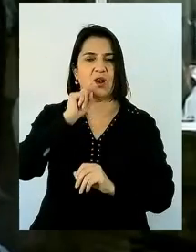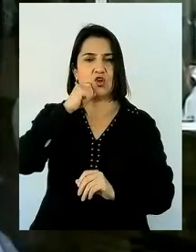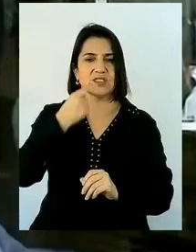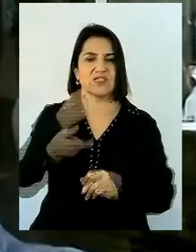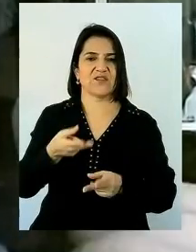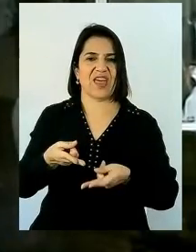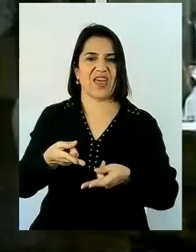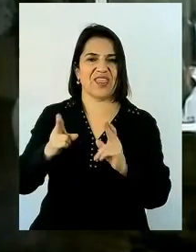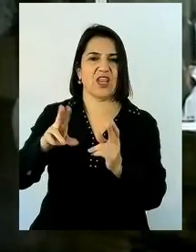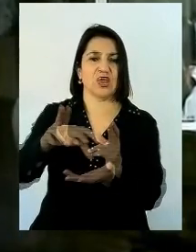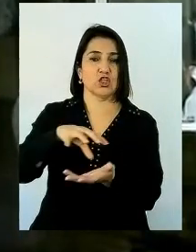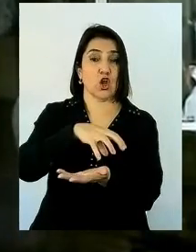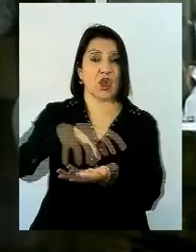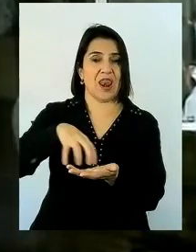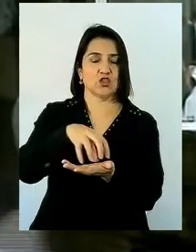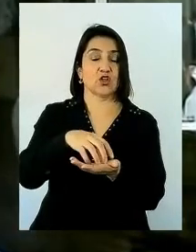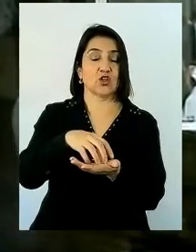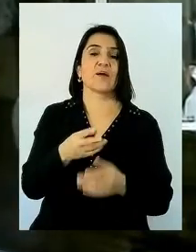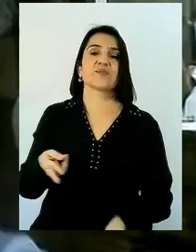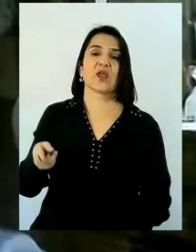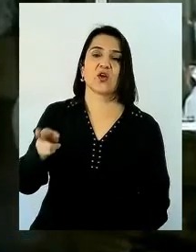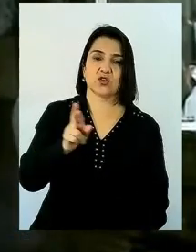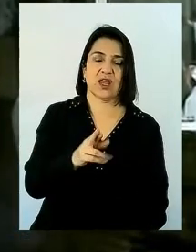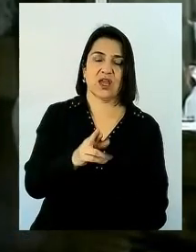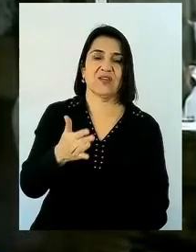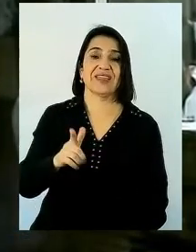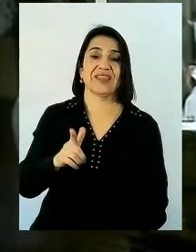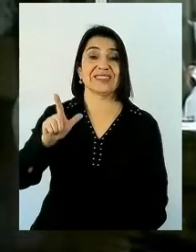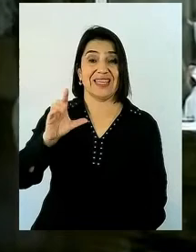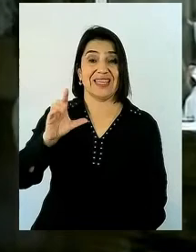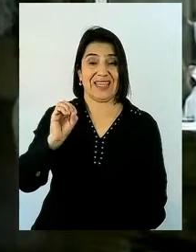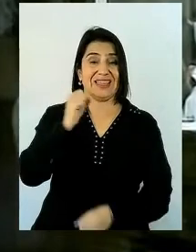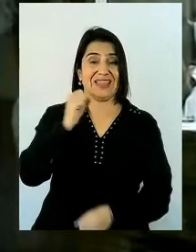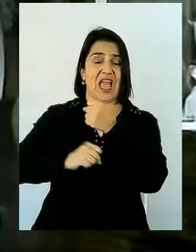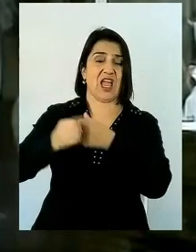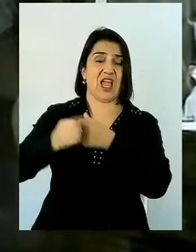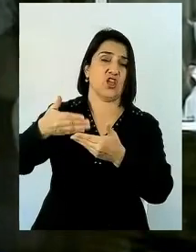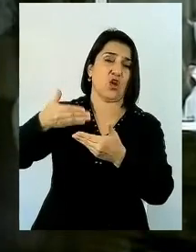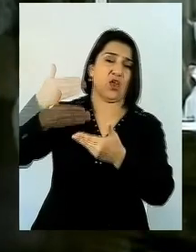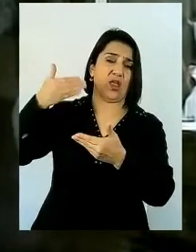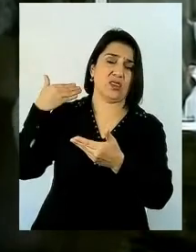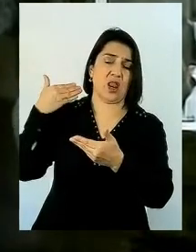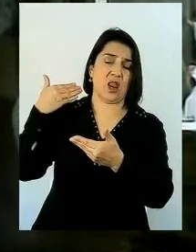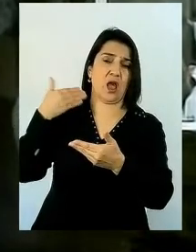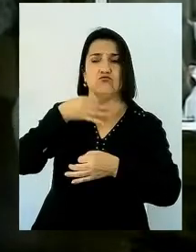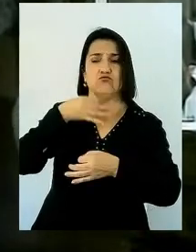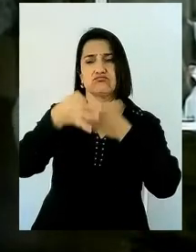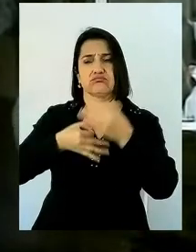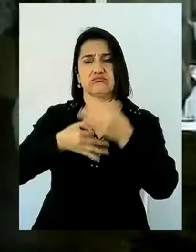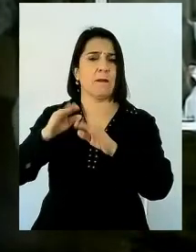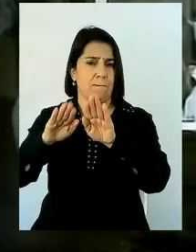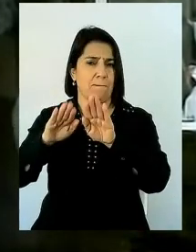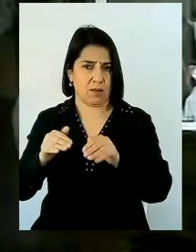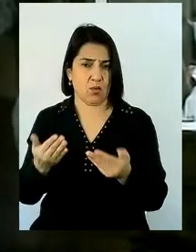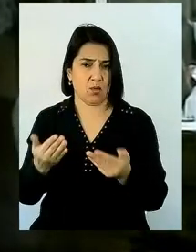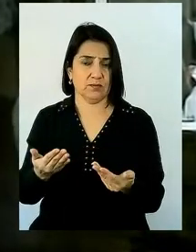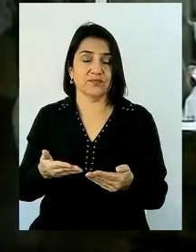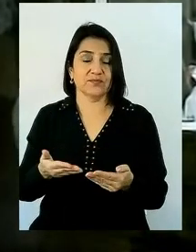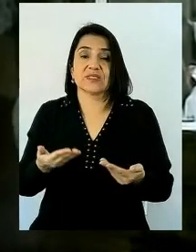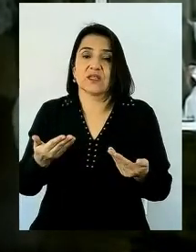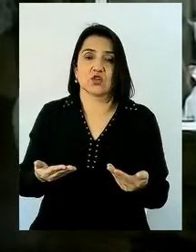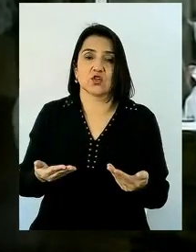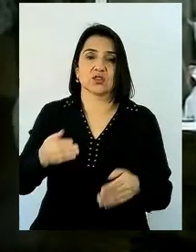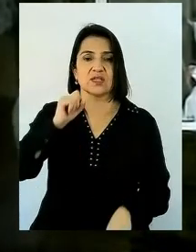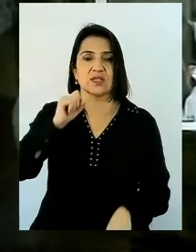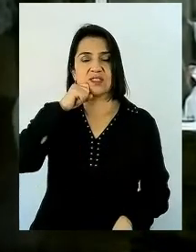Nuevamente, desde 70 años atrás que estamos hablando de estos conceptos. Entonces, habla del derecho de todos los